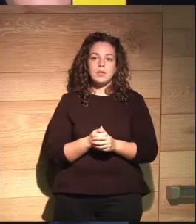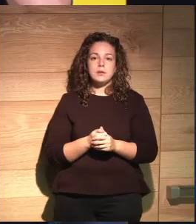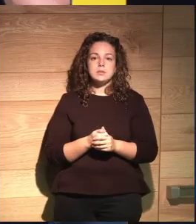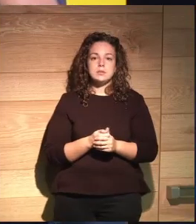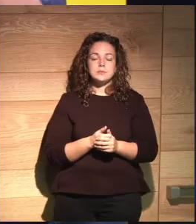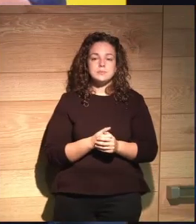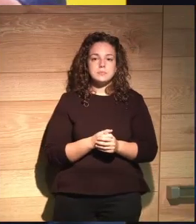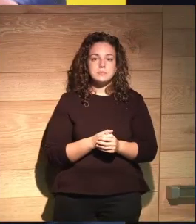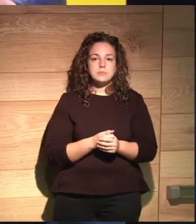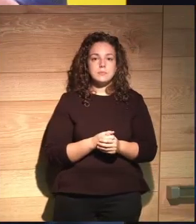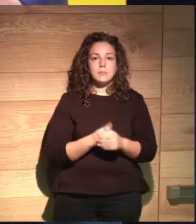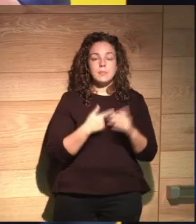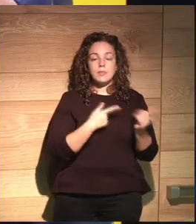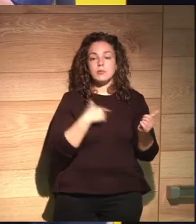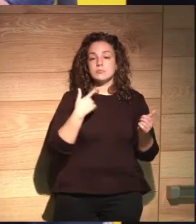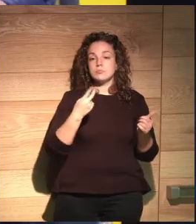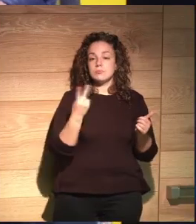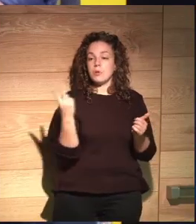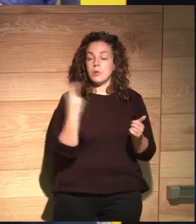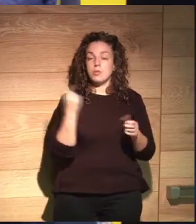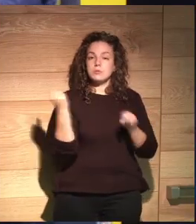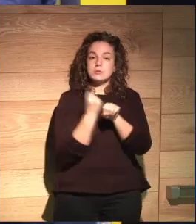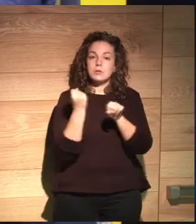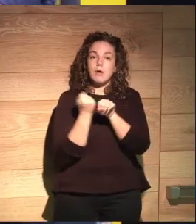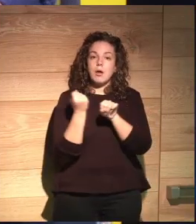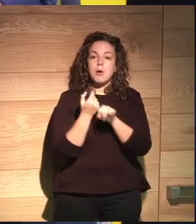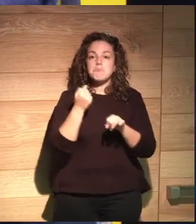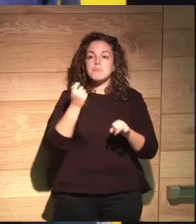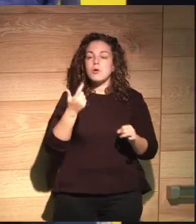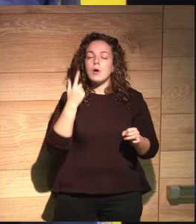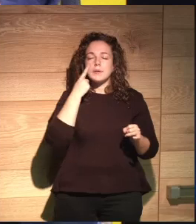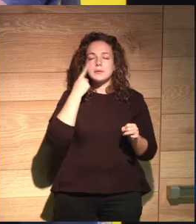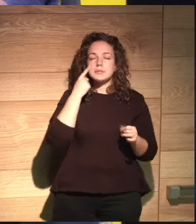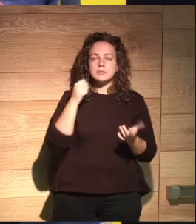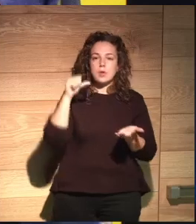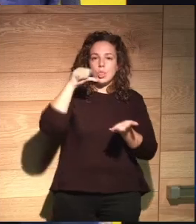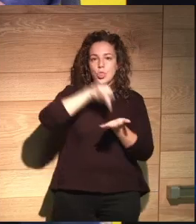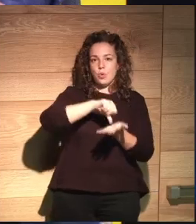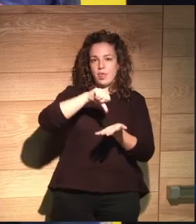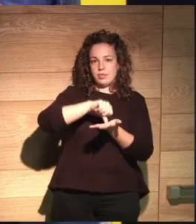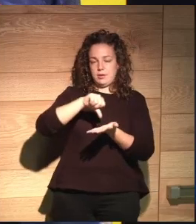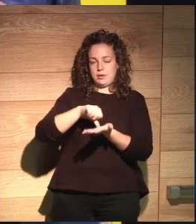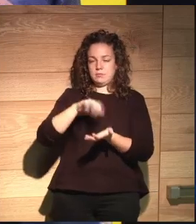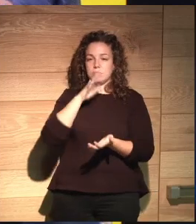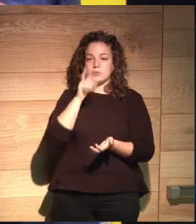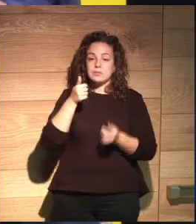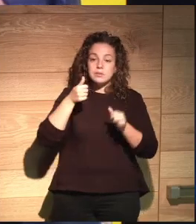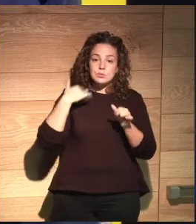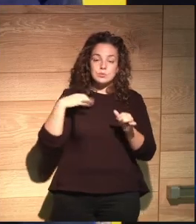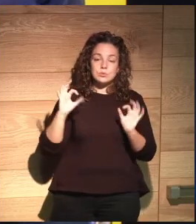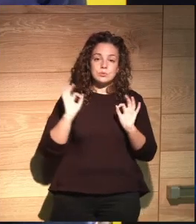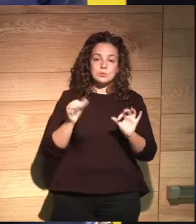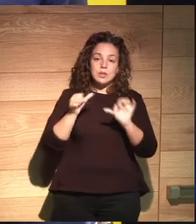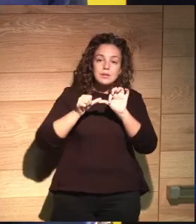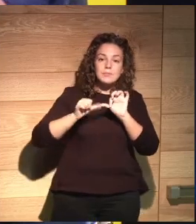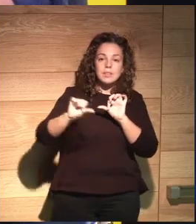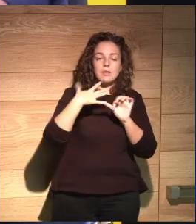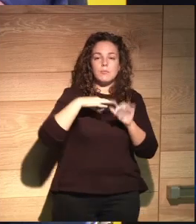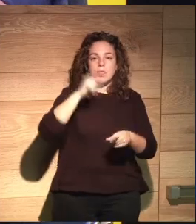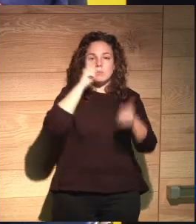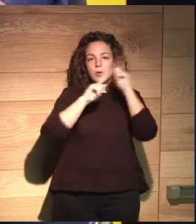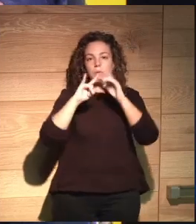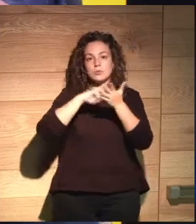y estamos trabajando un poco sobre la noción de ciudadanía y yo creo que a partir de eso podemos por esade solucionar un poco esos problemas